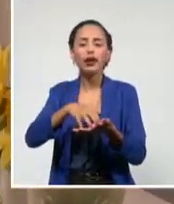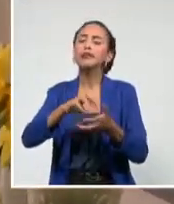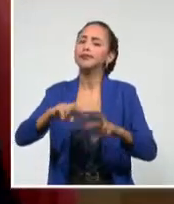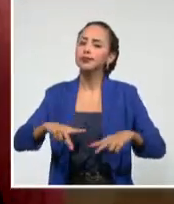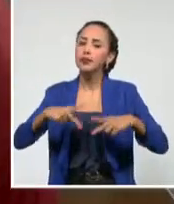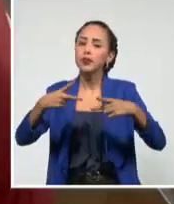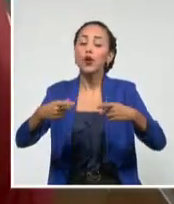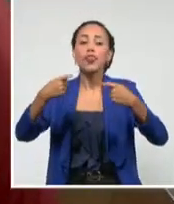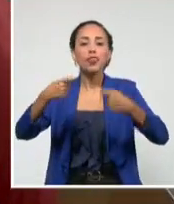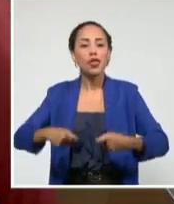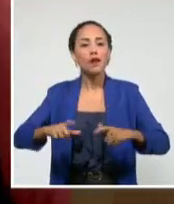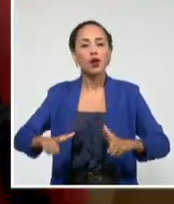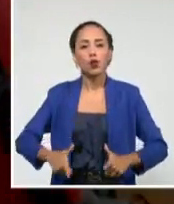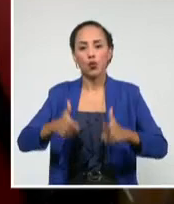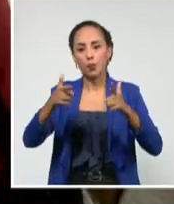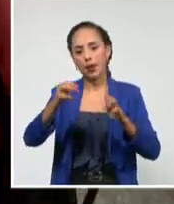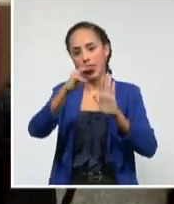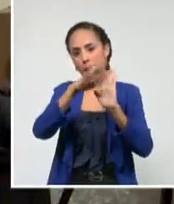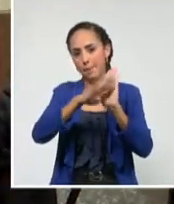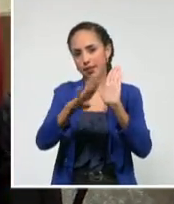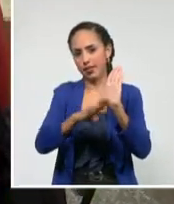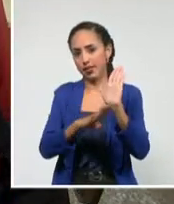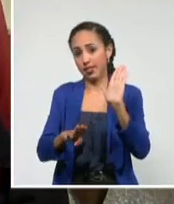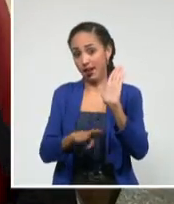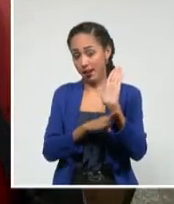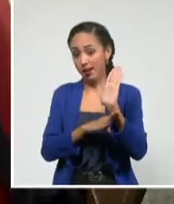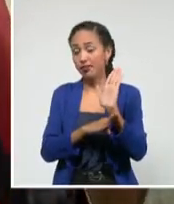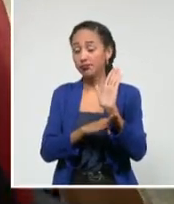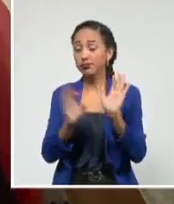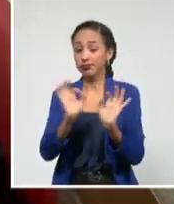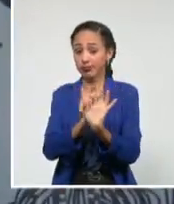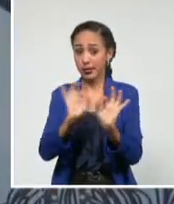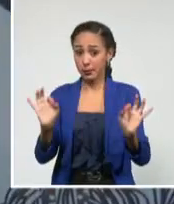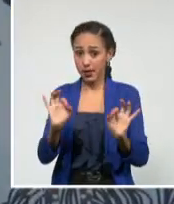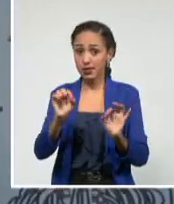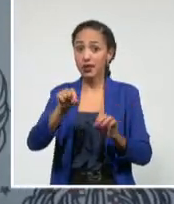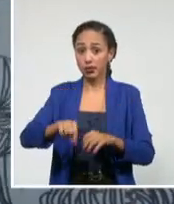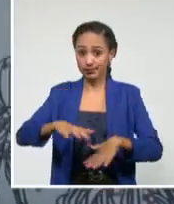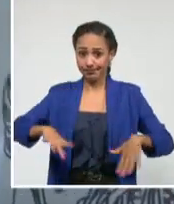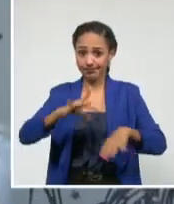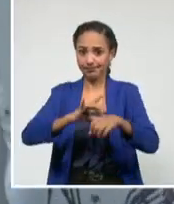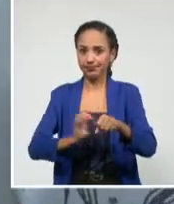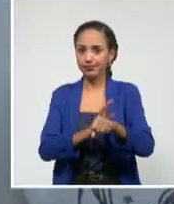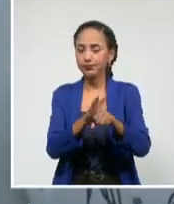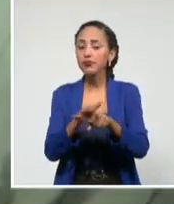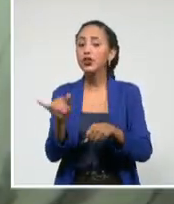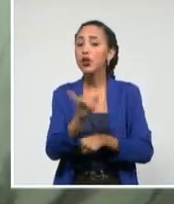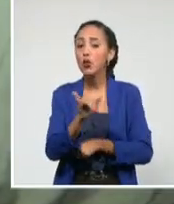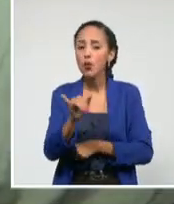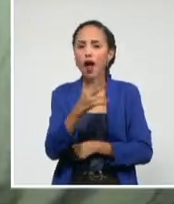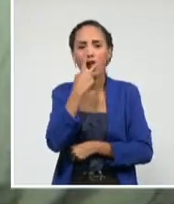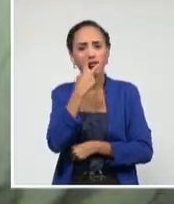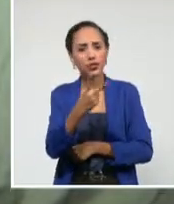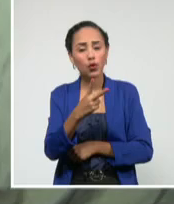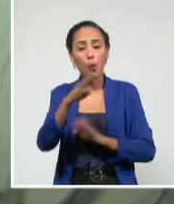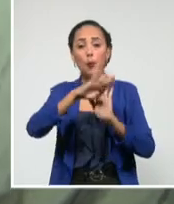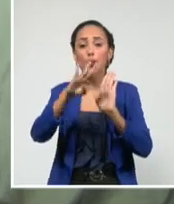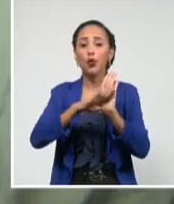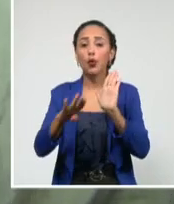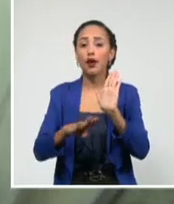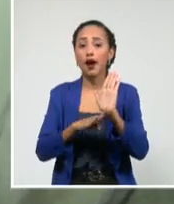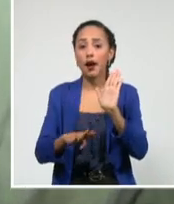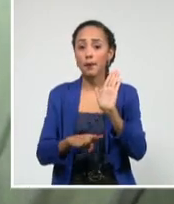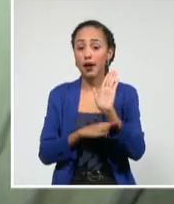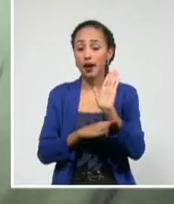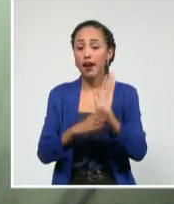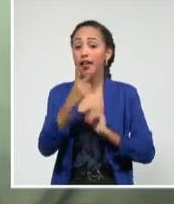las medidas previstas para la nueva normalidad en el territorio. Se preocupó además por el programa de atención materno-infantil e instó al